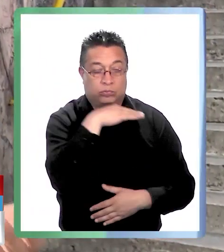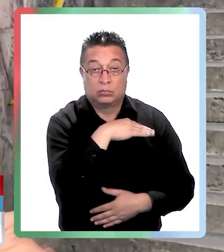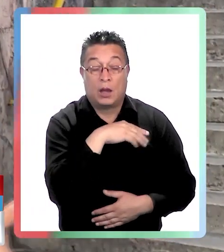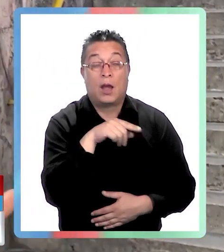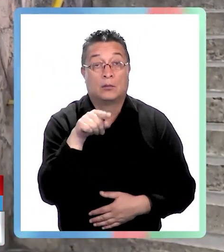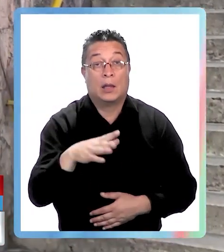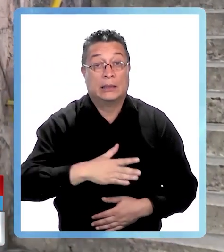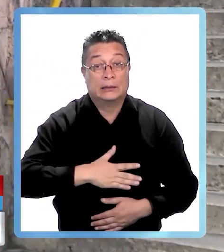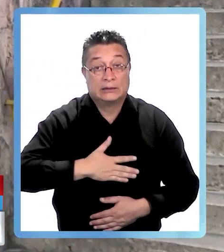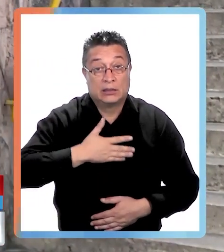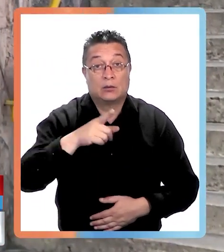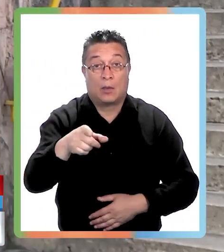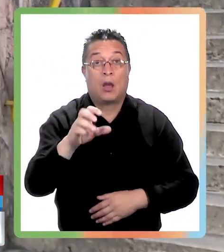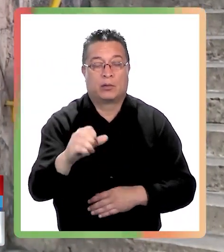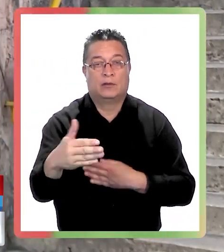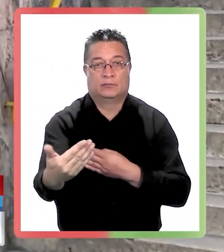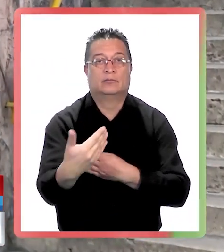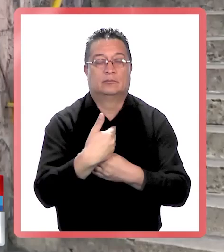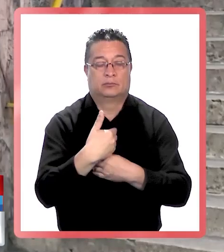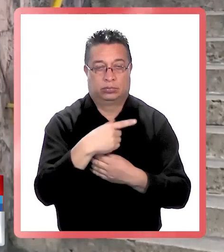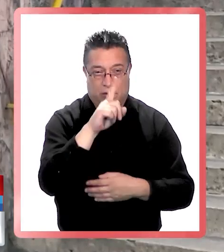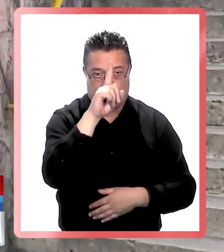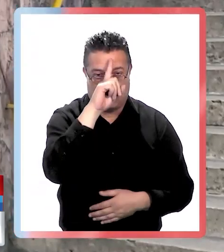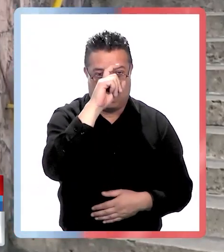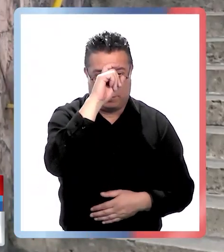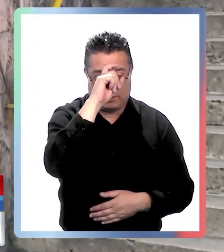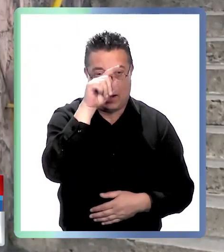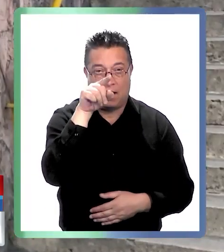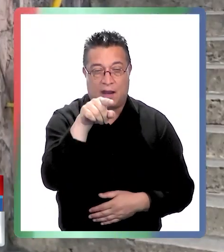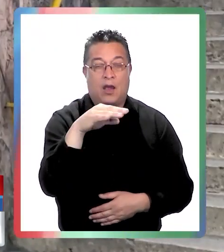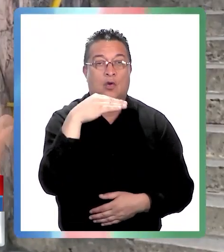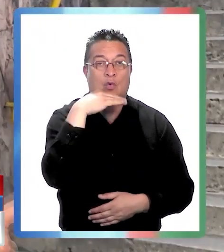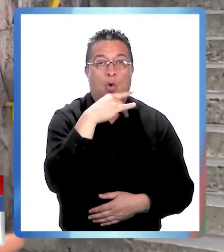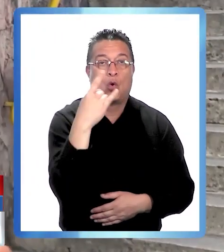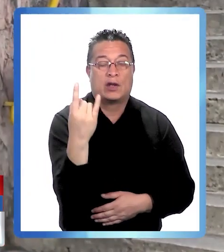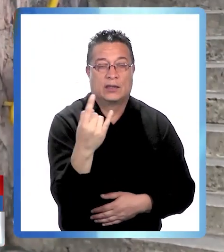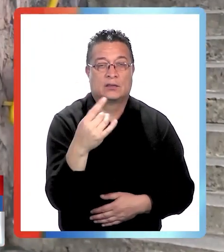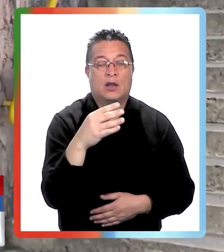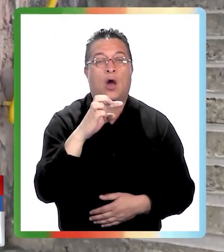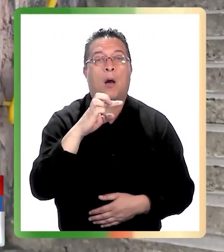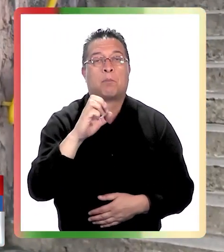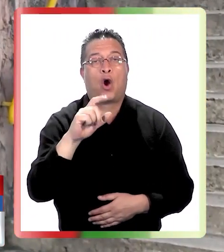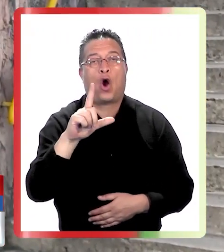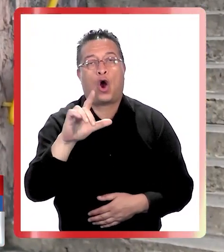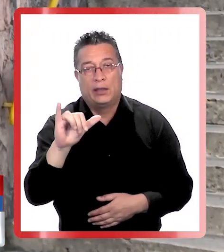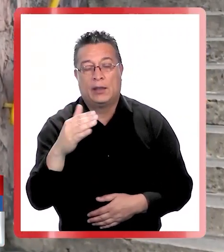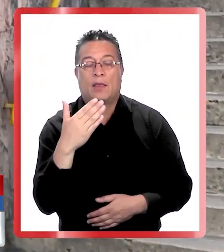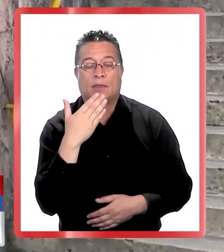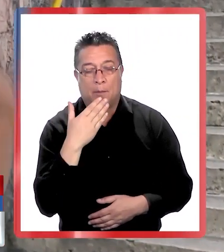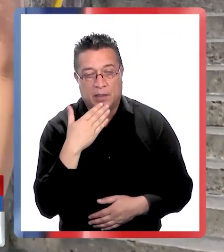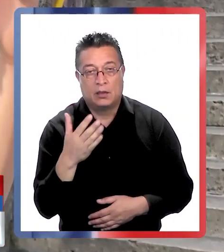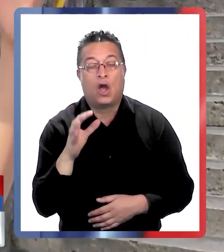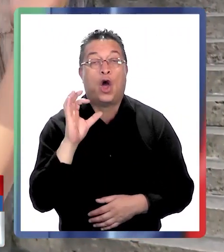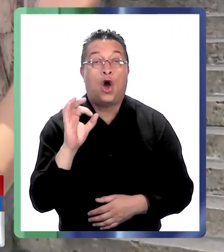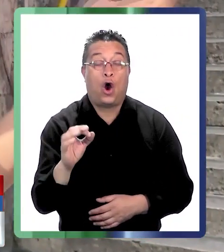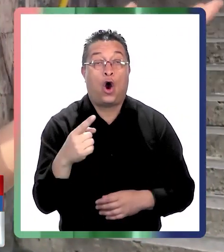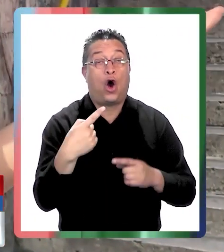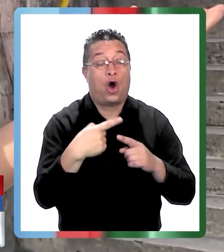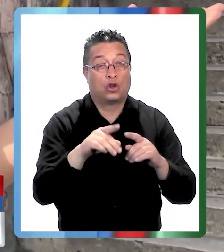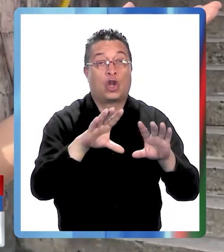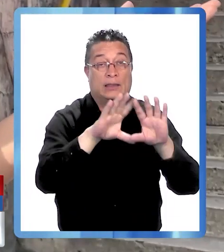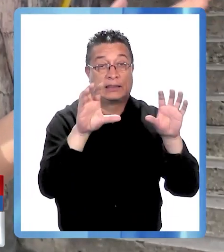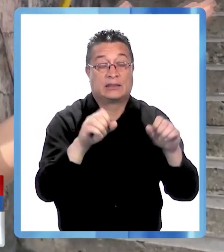estos síntomas, puede acercarse tanto a nuestro hospital, tanto la urgencia, el servicio policlínico, o también a nuestro sistema